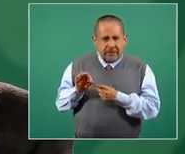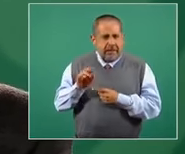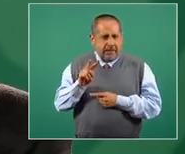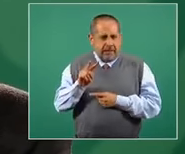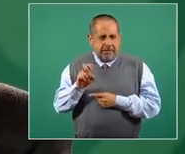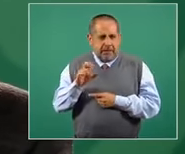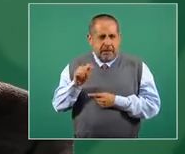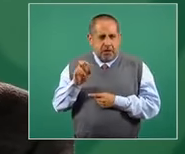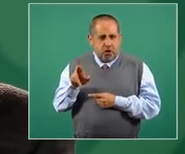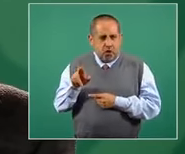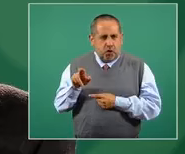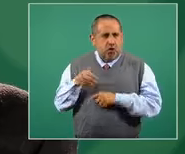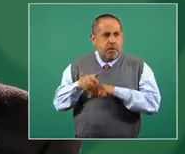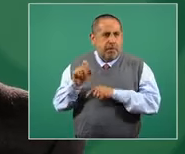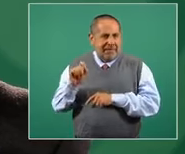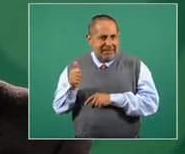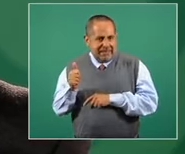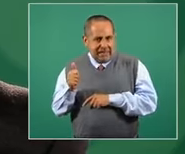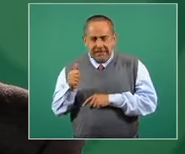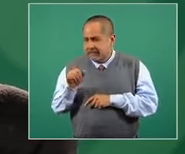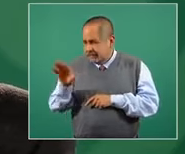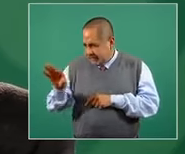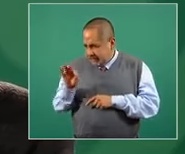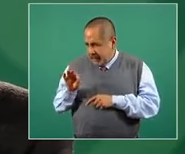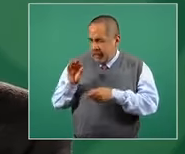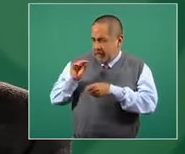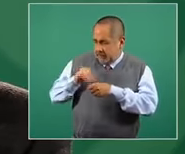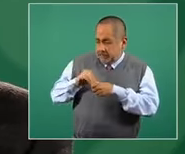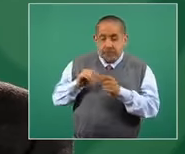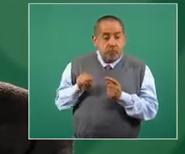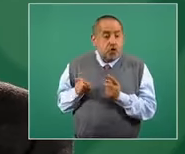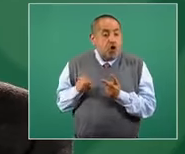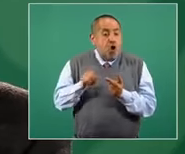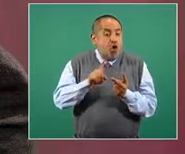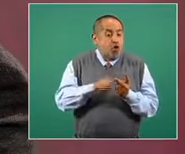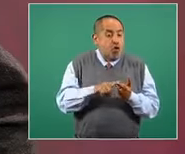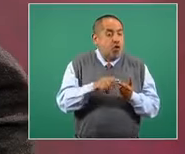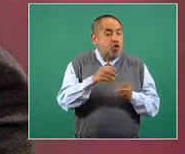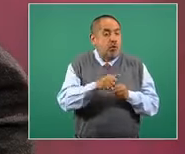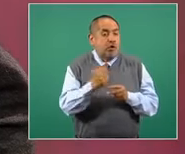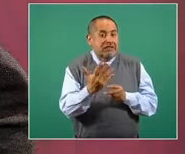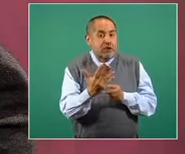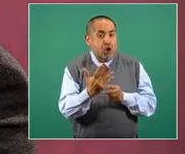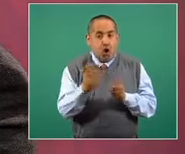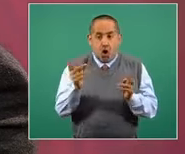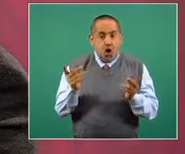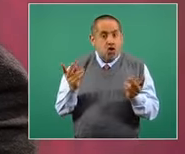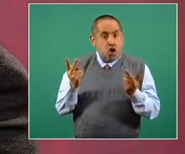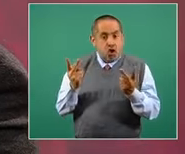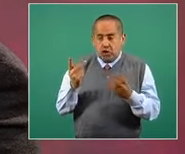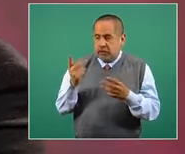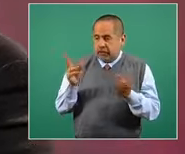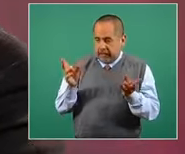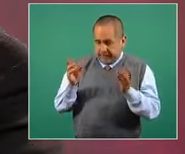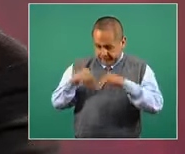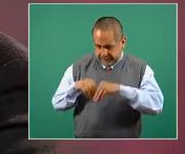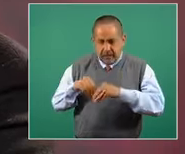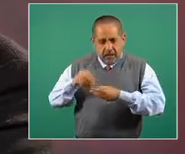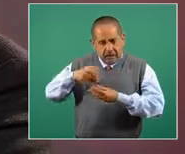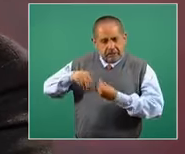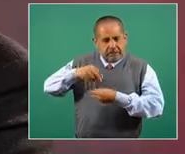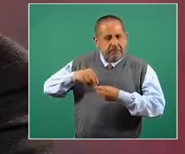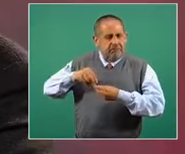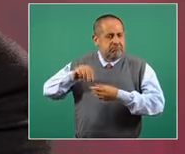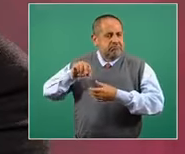vector de adenovirus 26, seguida de un vector de adenovirus 5, que equivale,